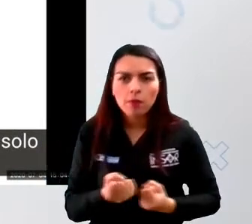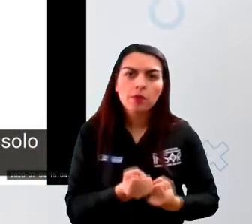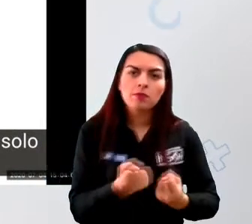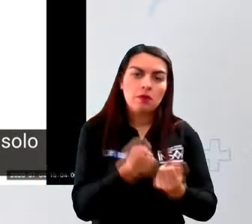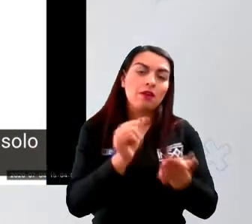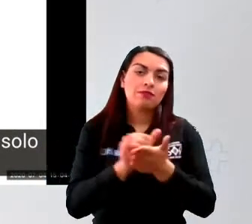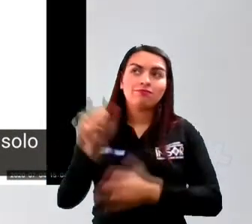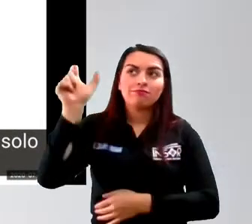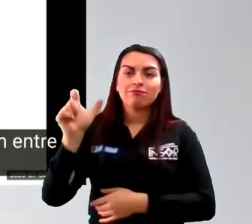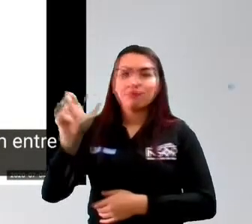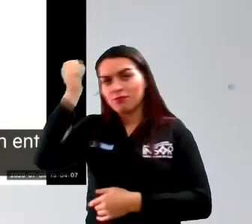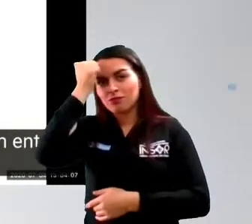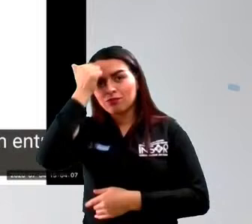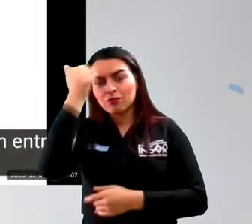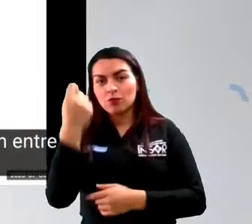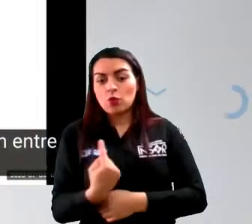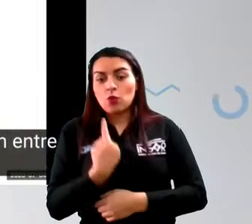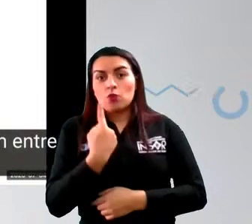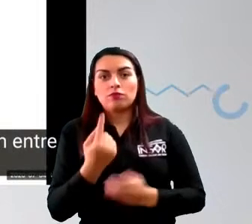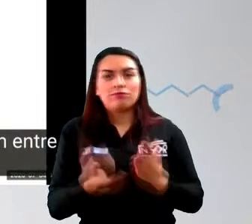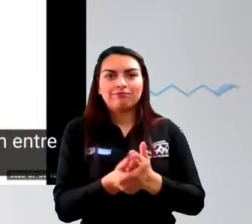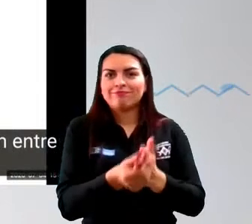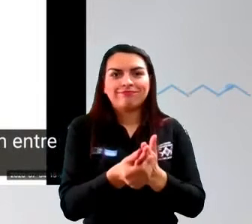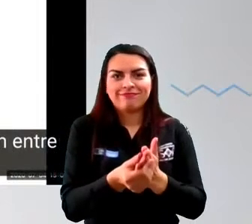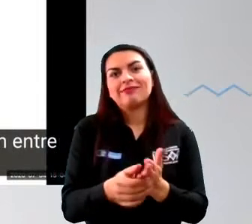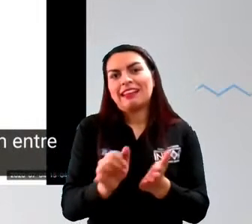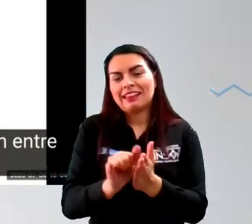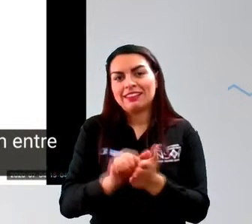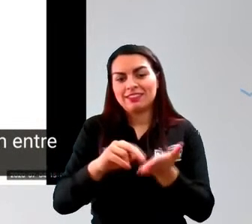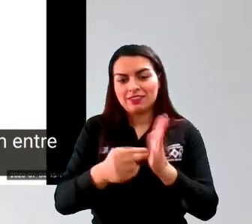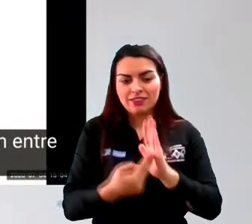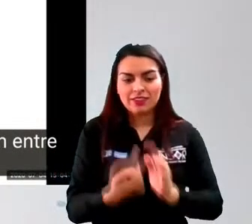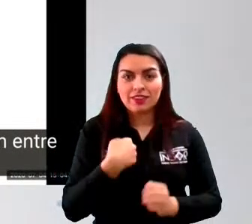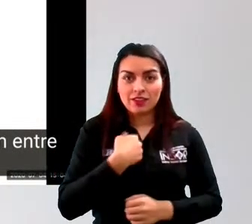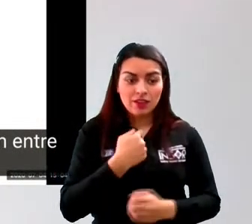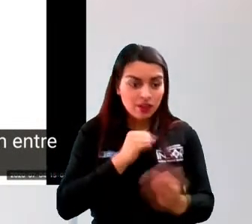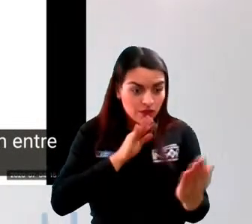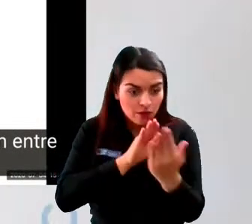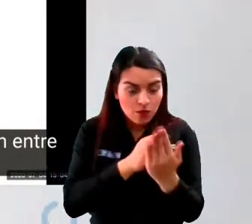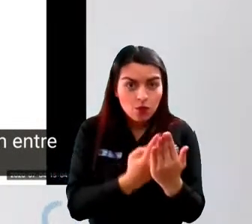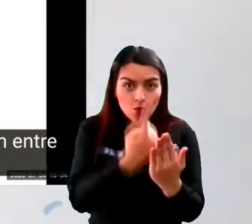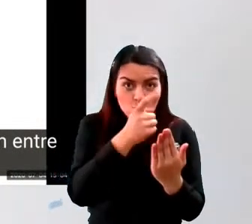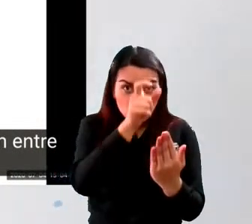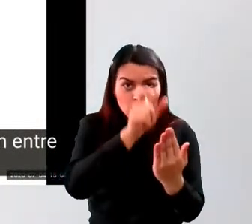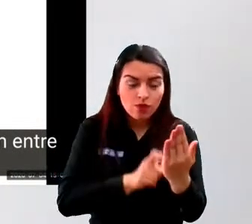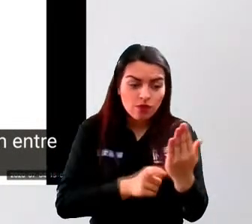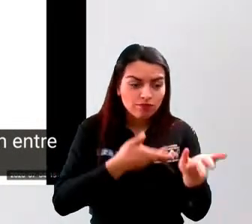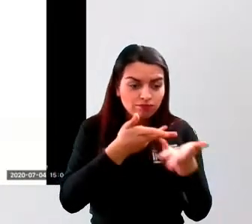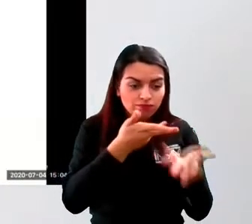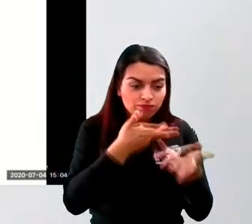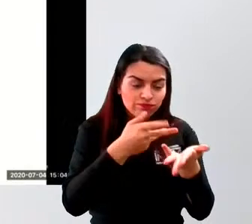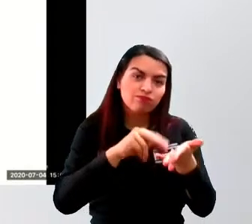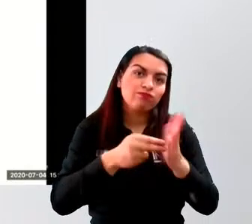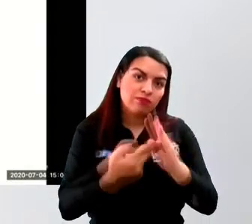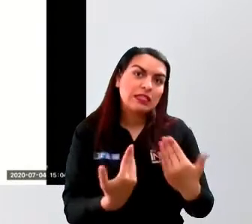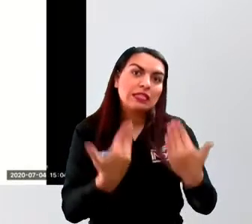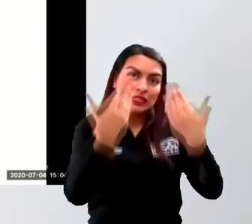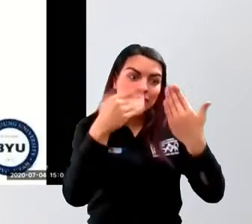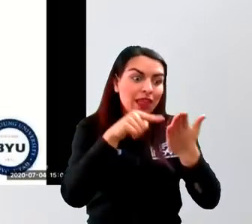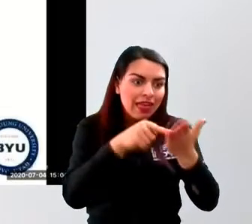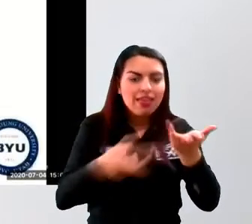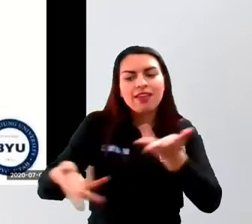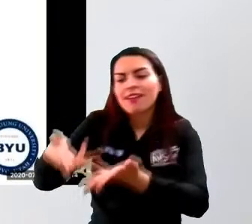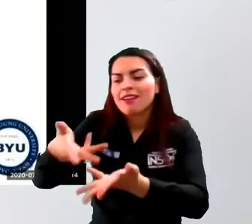podría. Si solo usted interactúa con el estudiante, sería mucho más poderoso si también los estudiantes interactúan y se apoyan entre